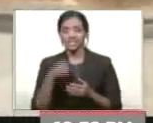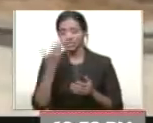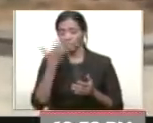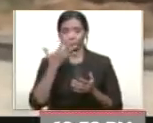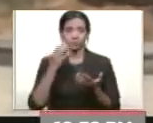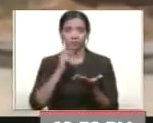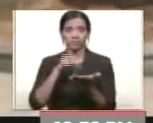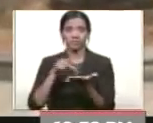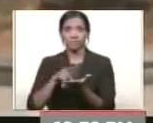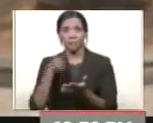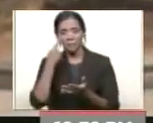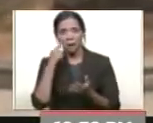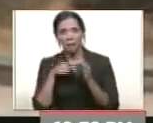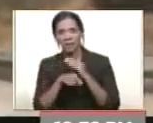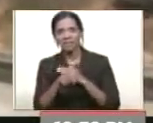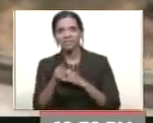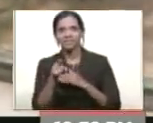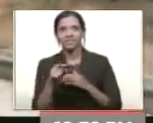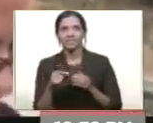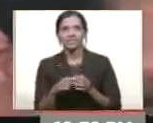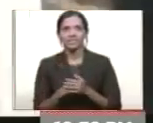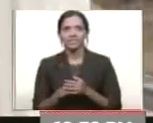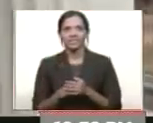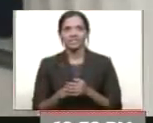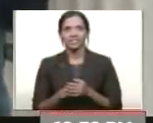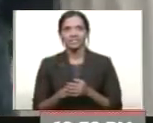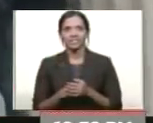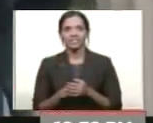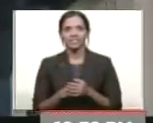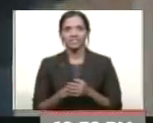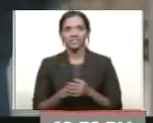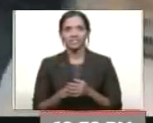allá. Vamos a ver. Punky Punky. Vamos a ver.